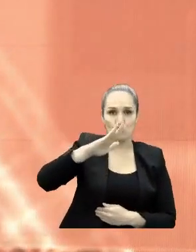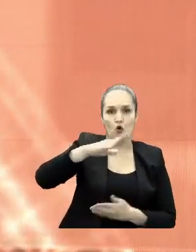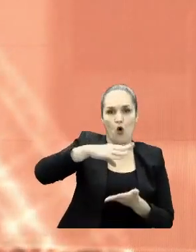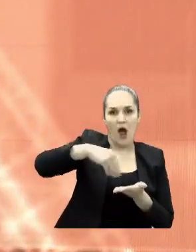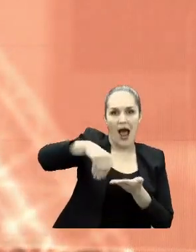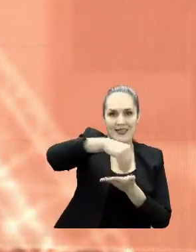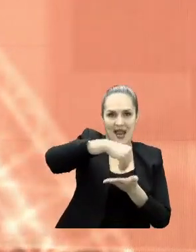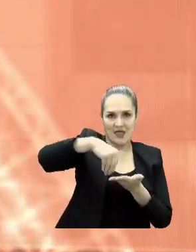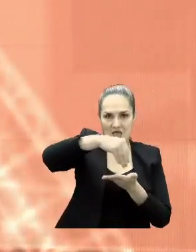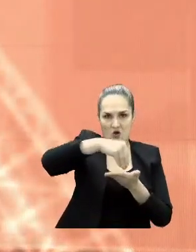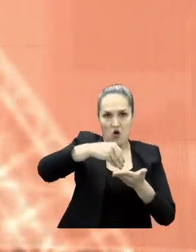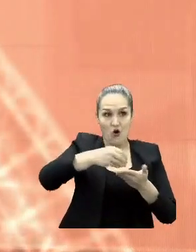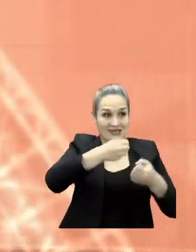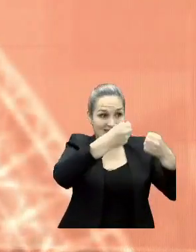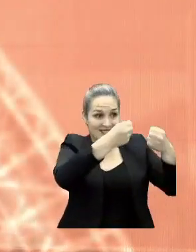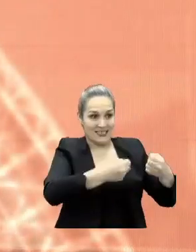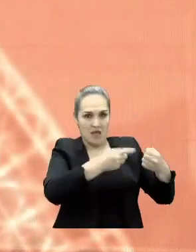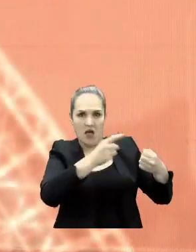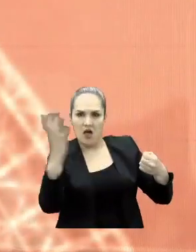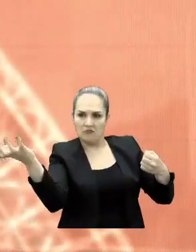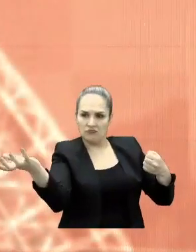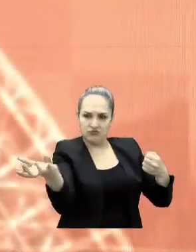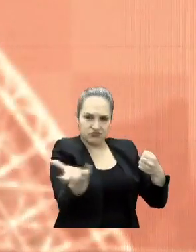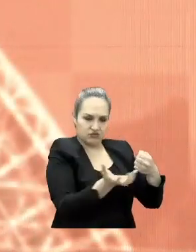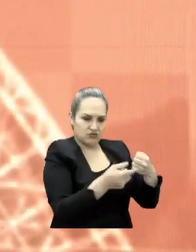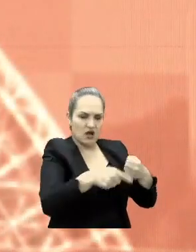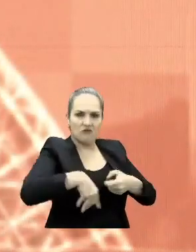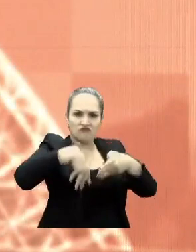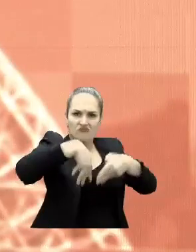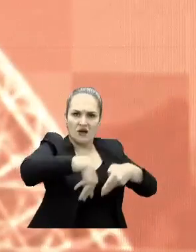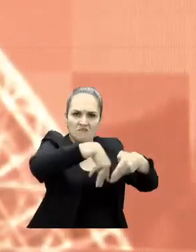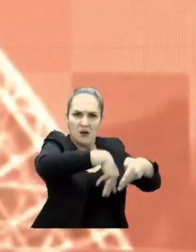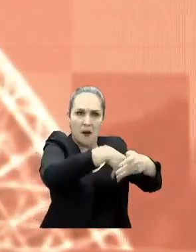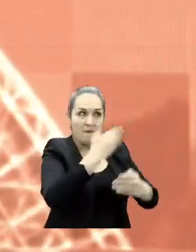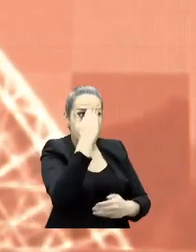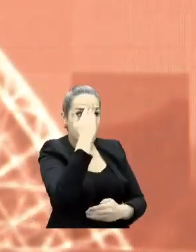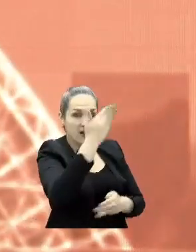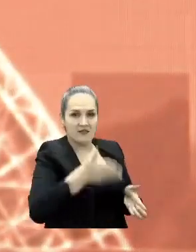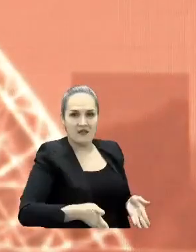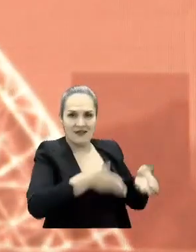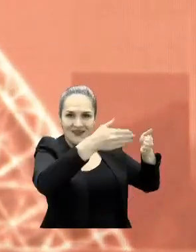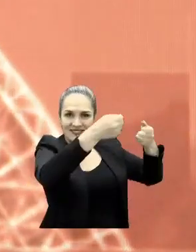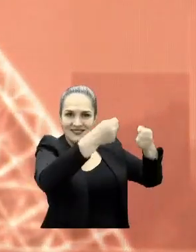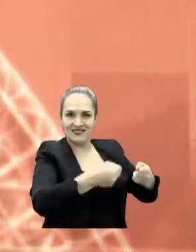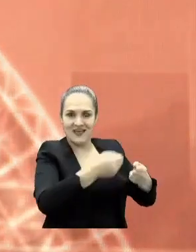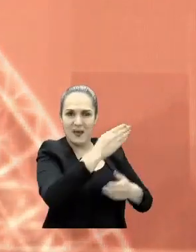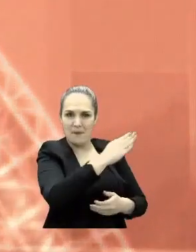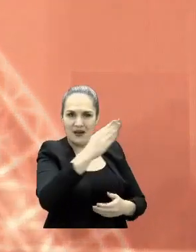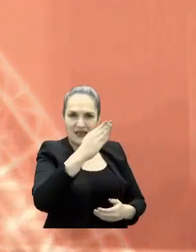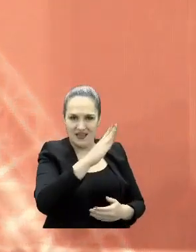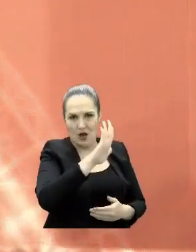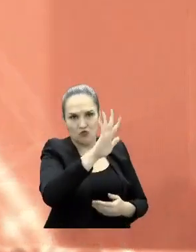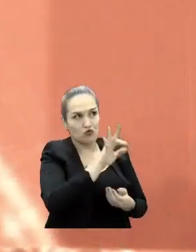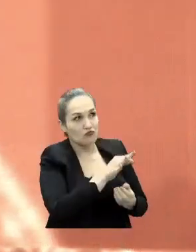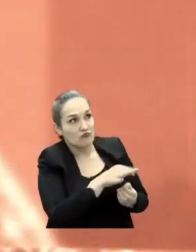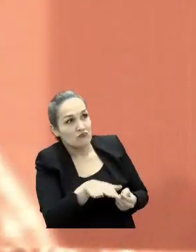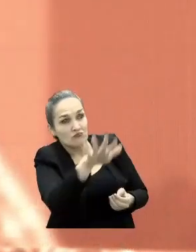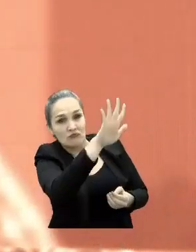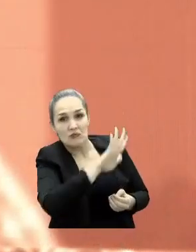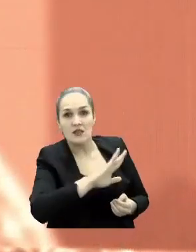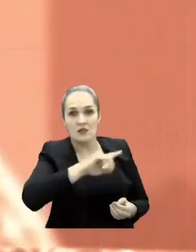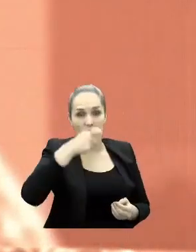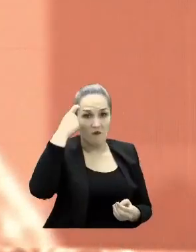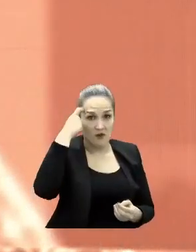son barranquilleros. Desde las 9 de la mañana fue convocada la marcha. Saludamos a Diana Ortega, periodista de Radio Nacional. Diana, buenas tardes. ¿Por